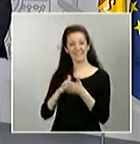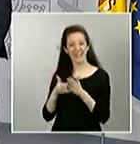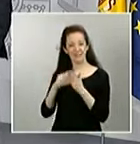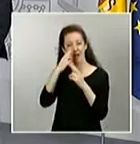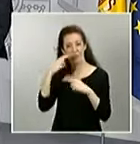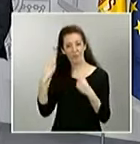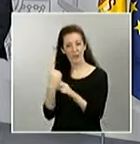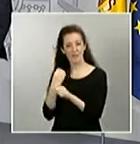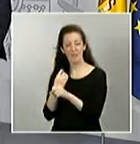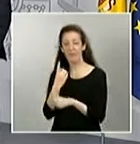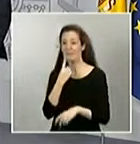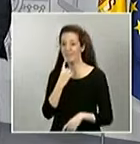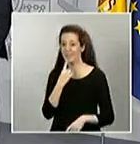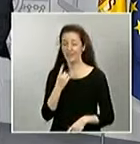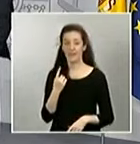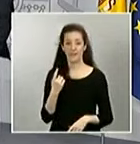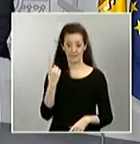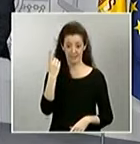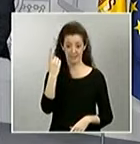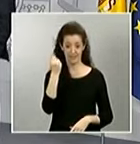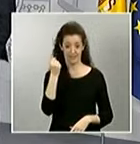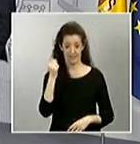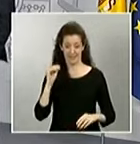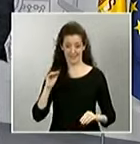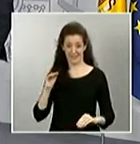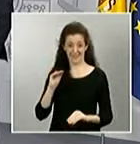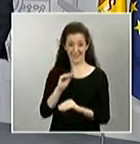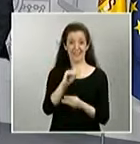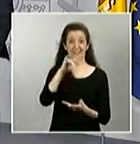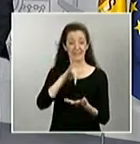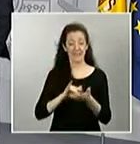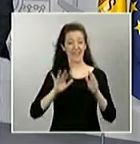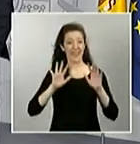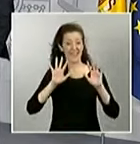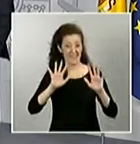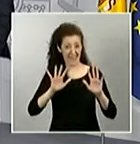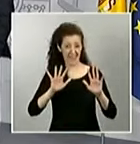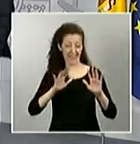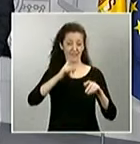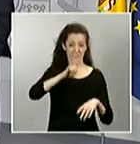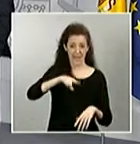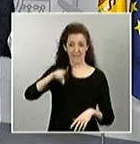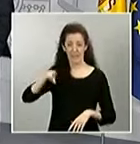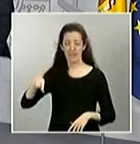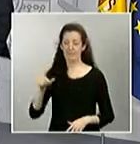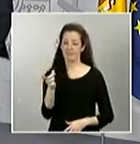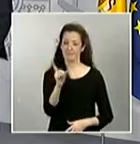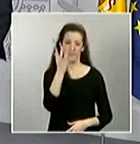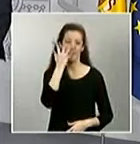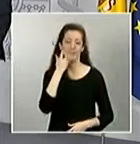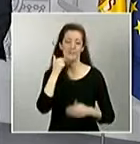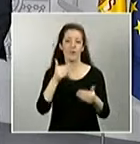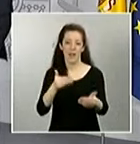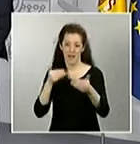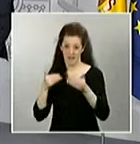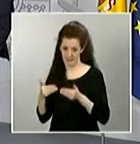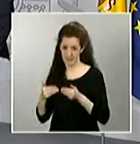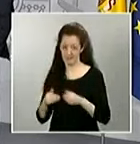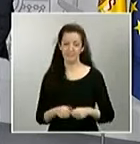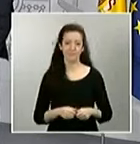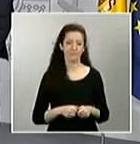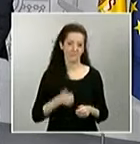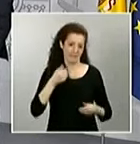nómina en el día 10 de cada principios de mes. Y también señalarles